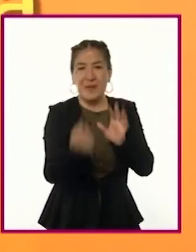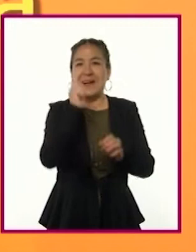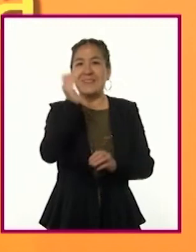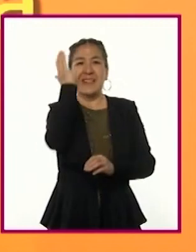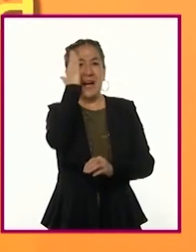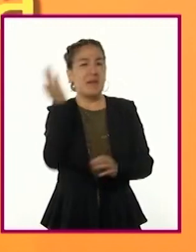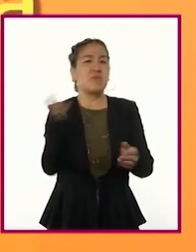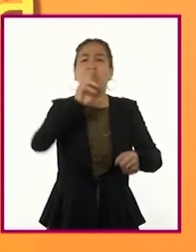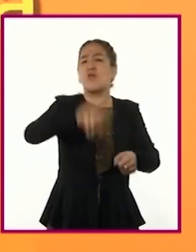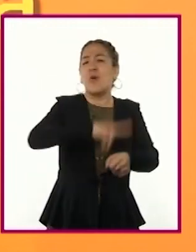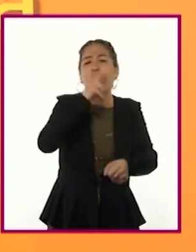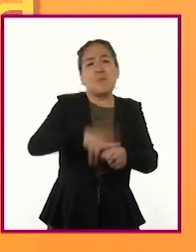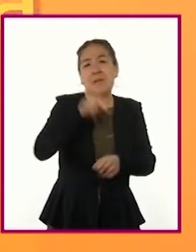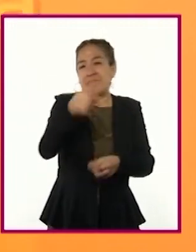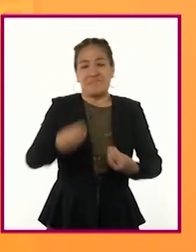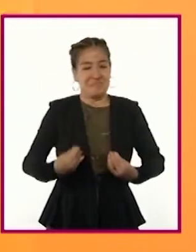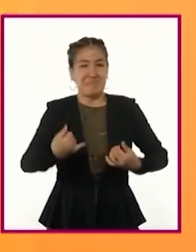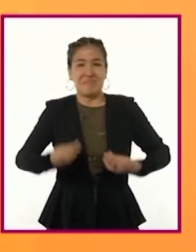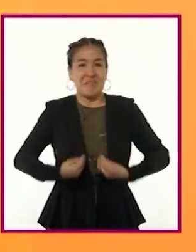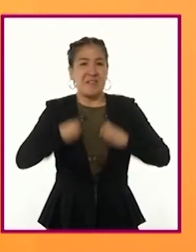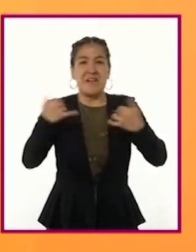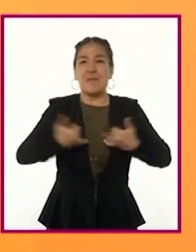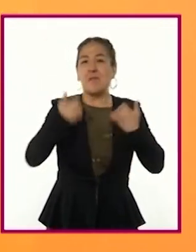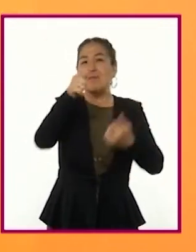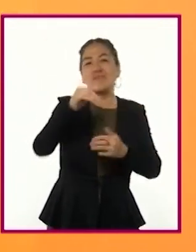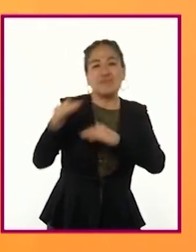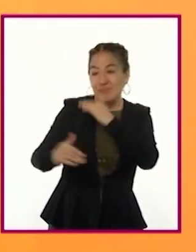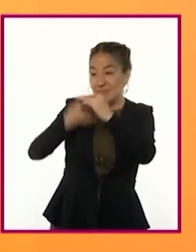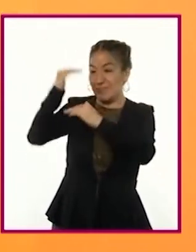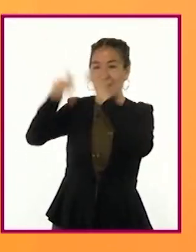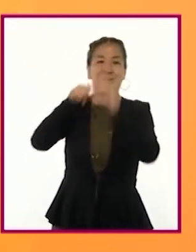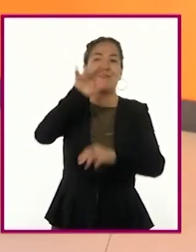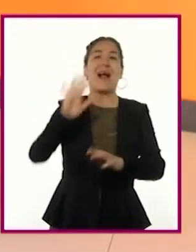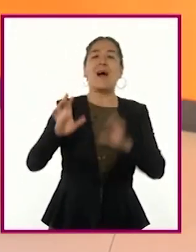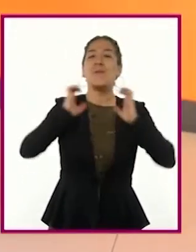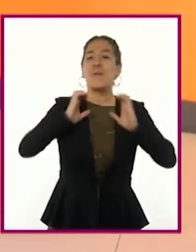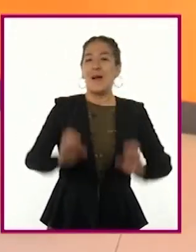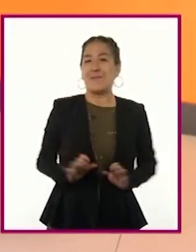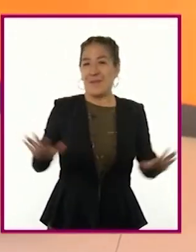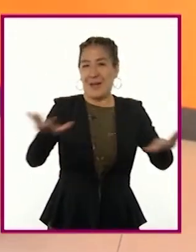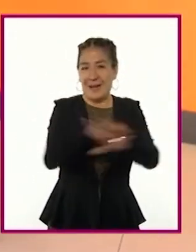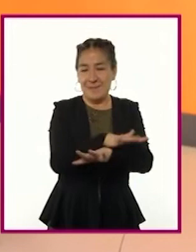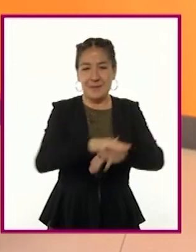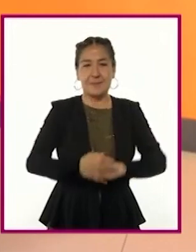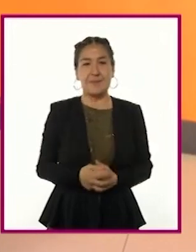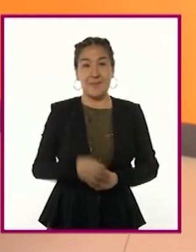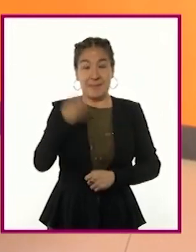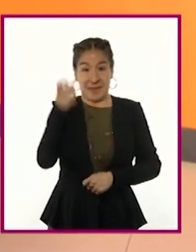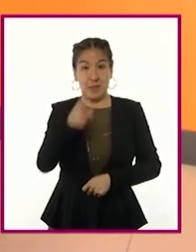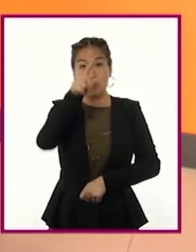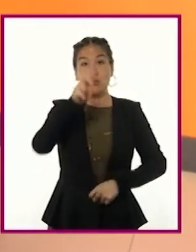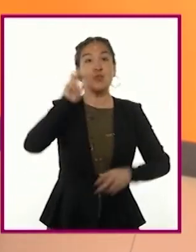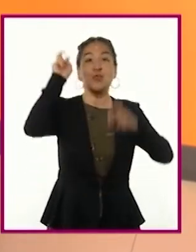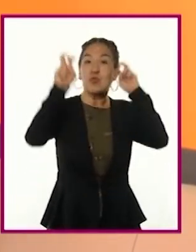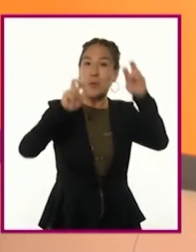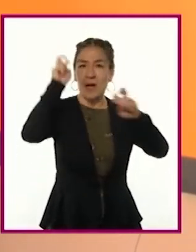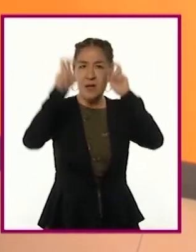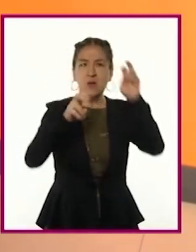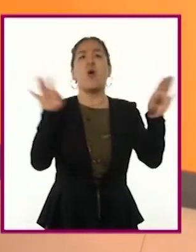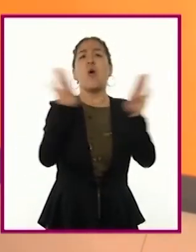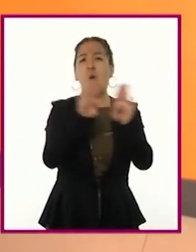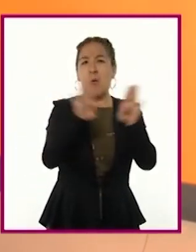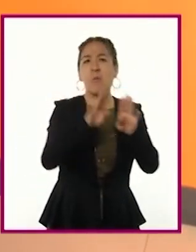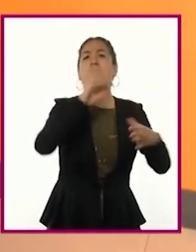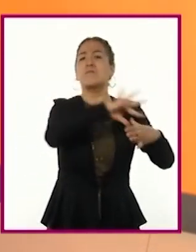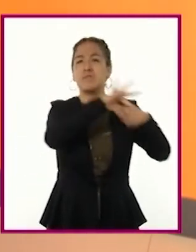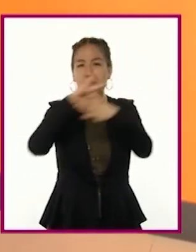de la vida y característicos del desarrollo de la madurez biológica. Estas fantasías pueden